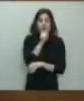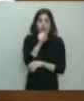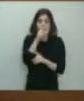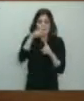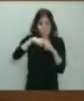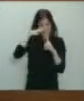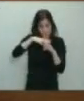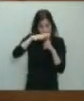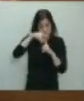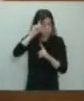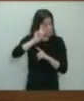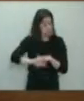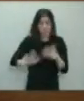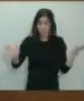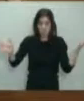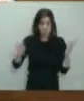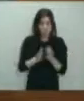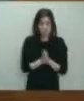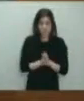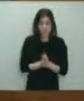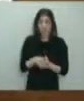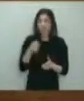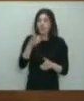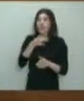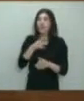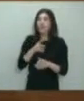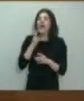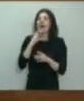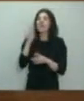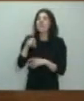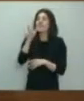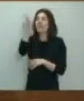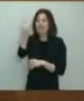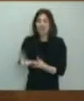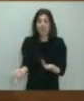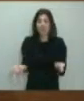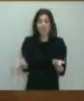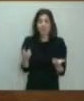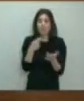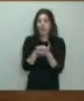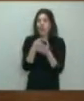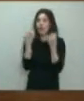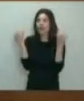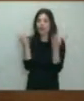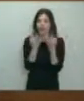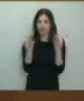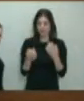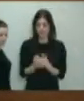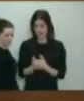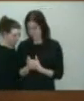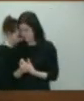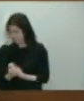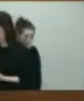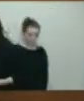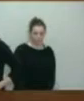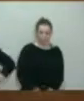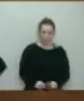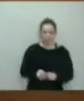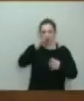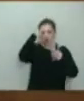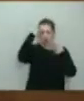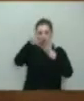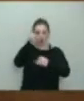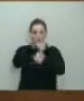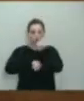facturas, a quién se debe, qué se va a pagar. Y, sobre todo, no sabemos un dato que para nosotros nos parece importante, sobre todo desde la lógica económica, para tomar